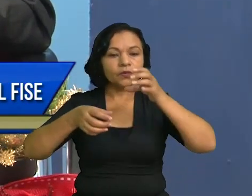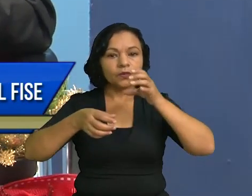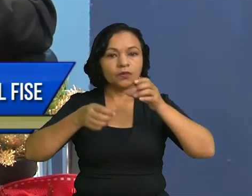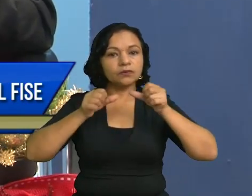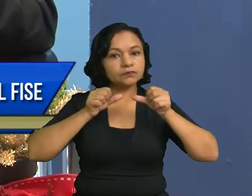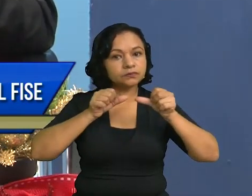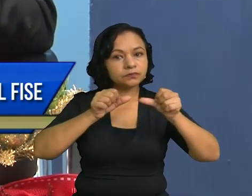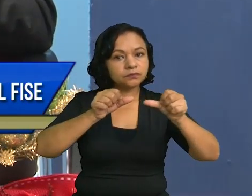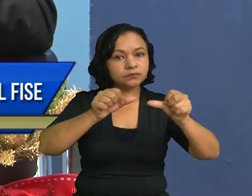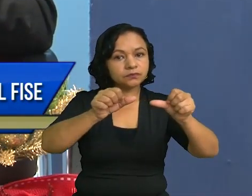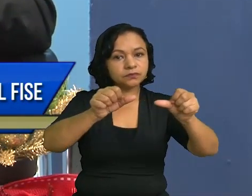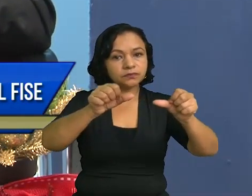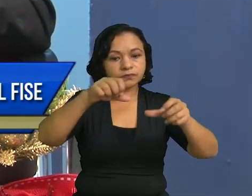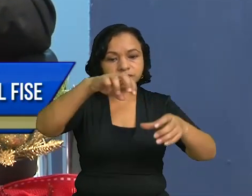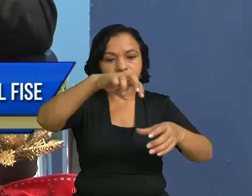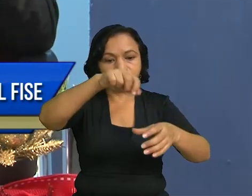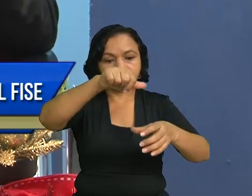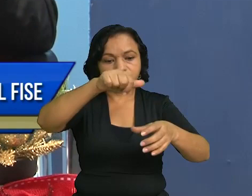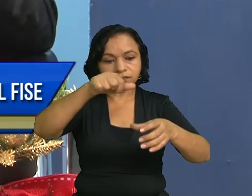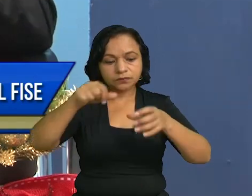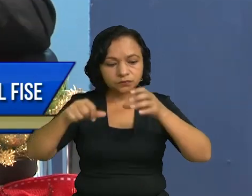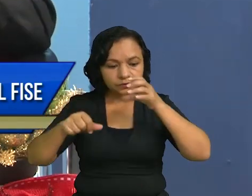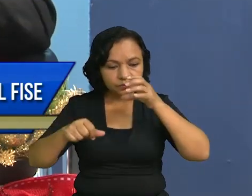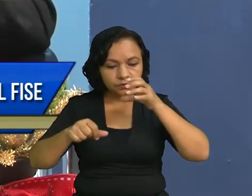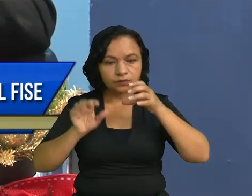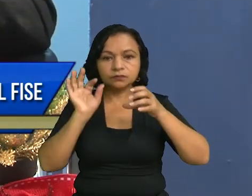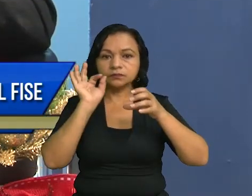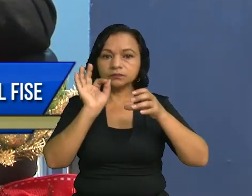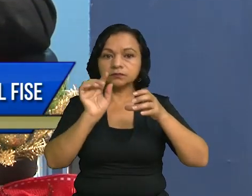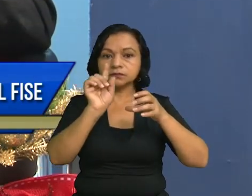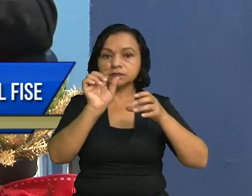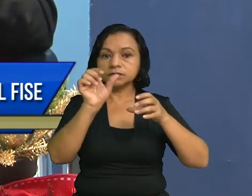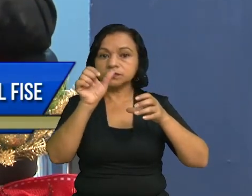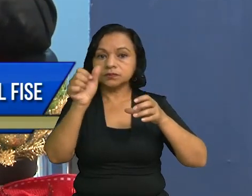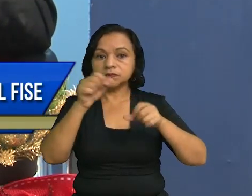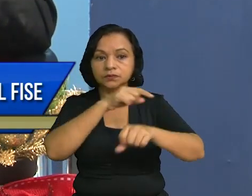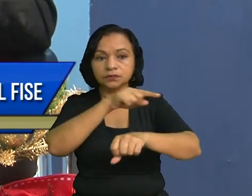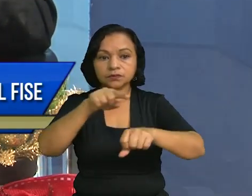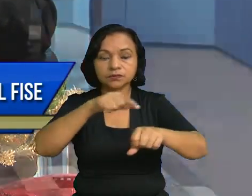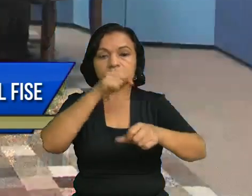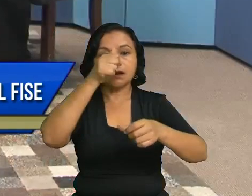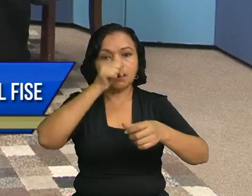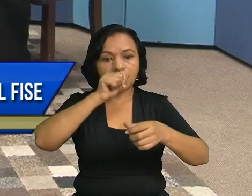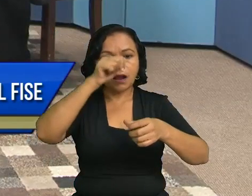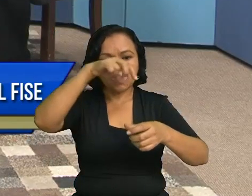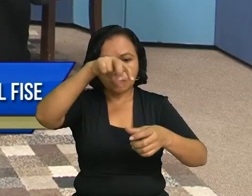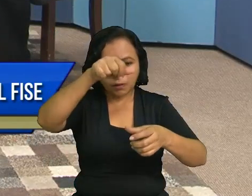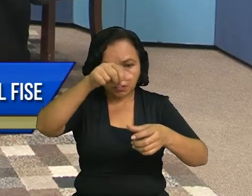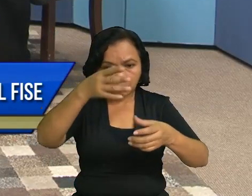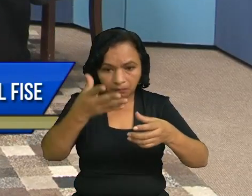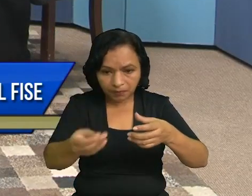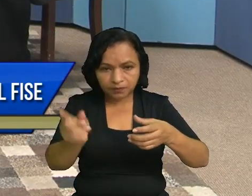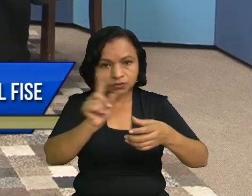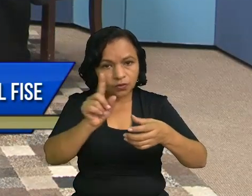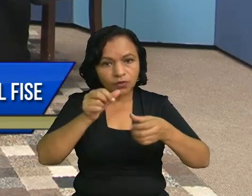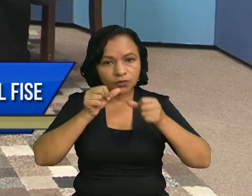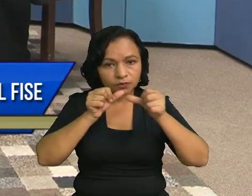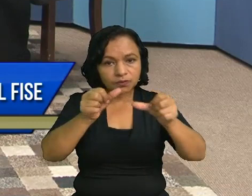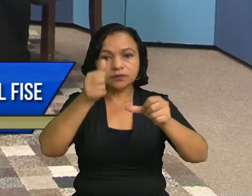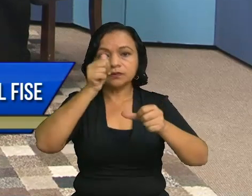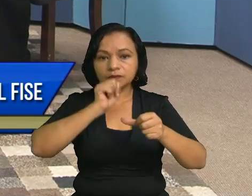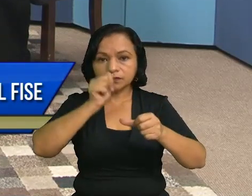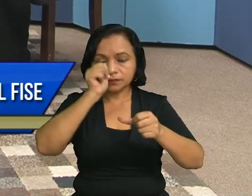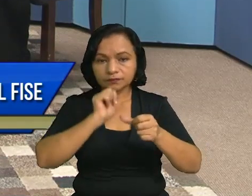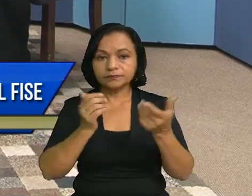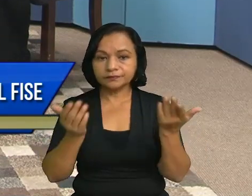decir que cuando se abra el grifo la gente tenga al menos 16 horas diarias continuas pues del vital líquido pero además que